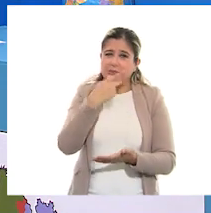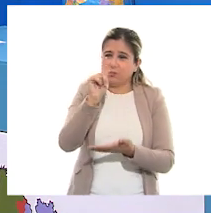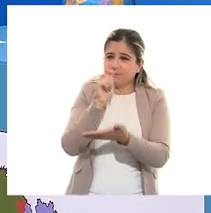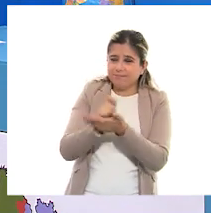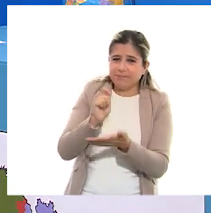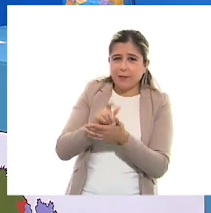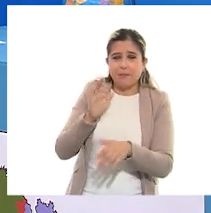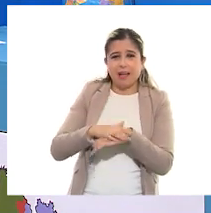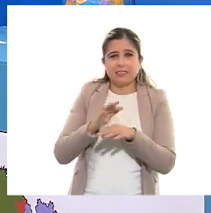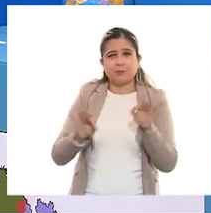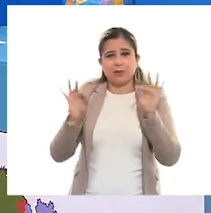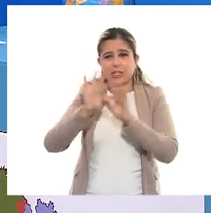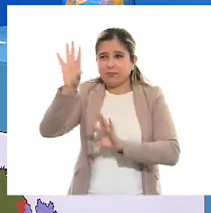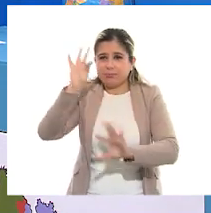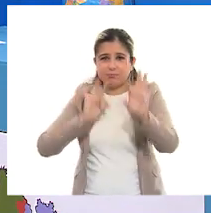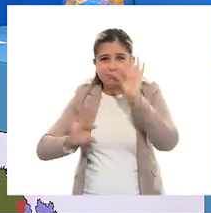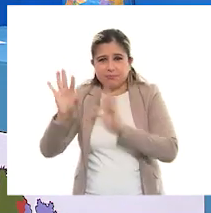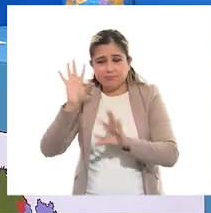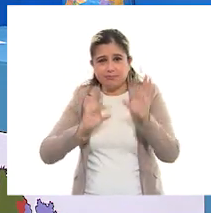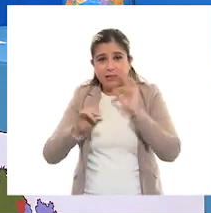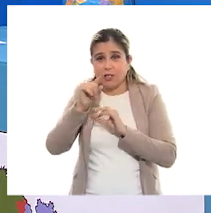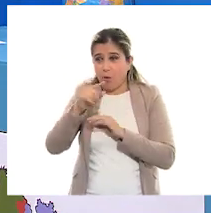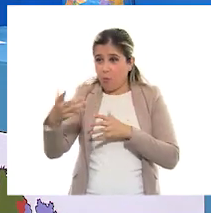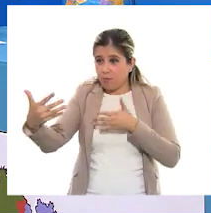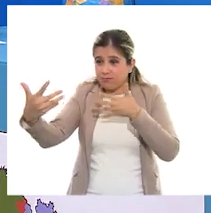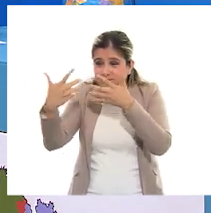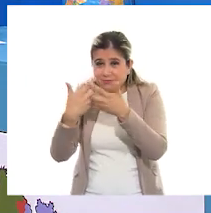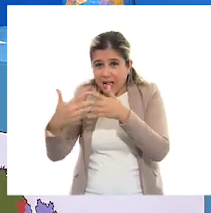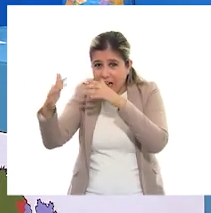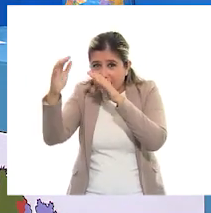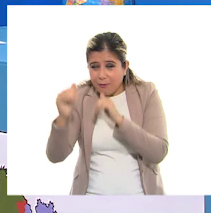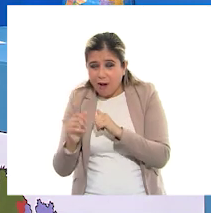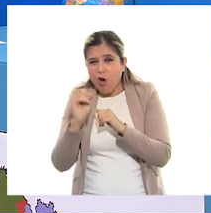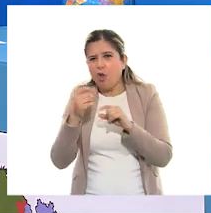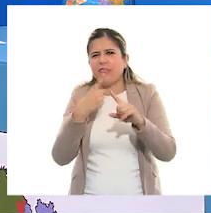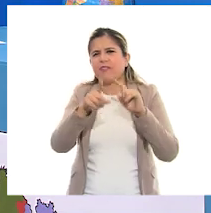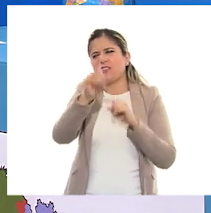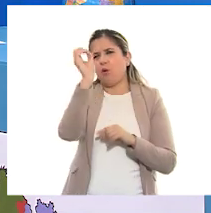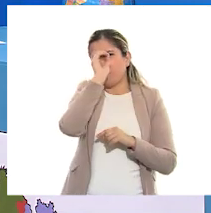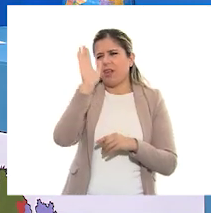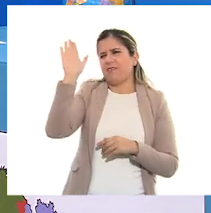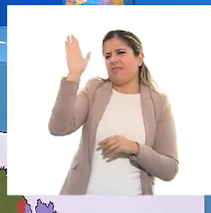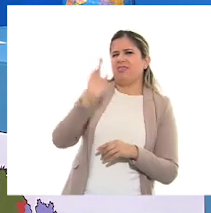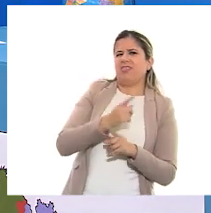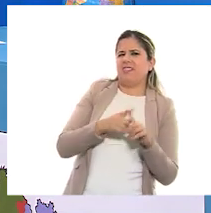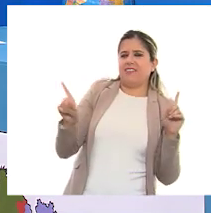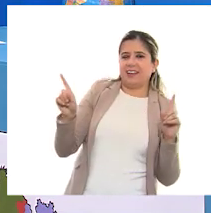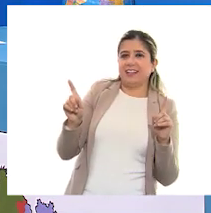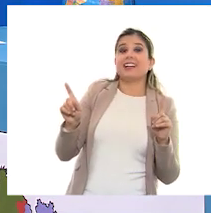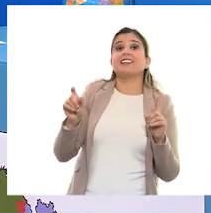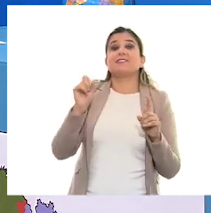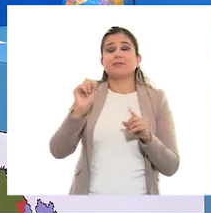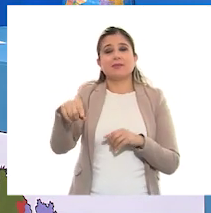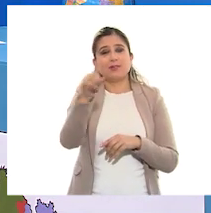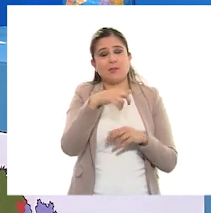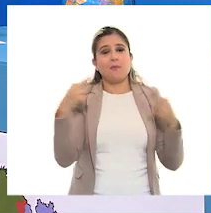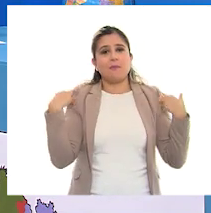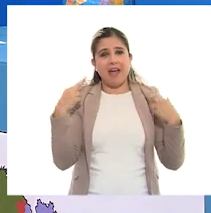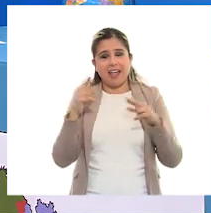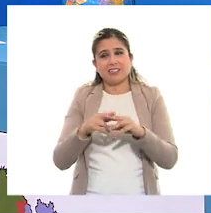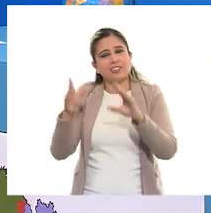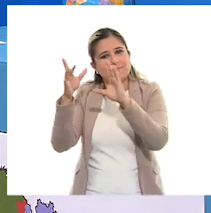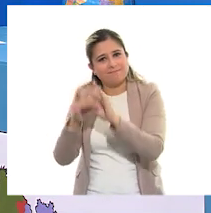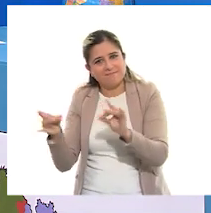consideren importante, en lo que coincidan y también en lo que tengan diferencias. Si es posible, compártanlas con su profesor